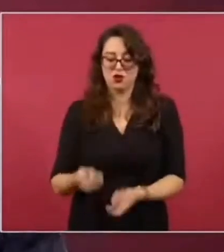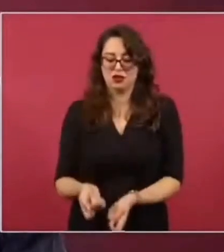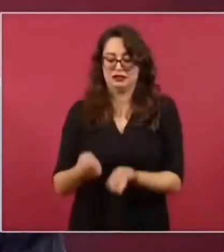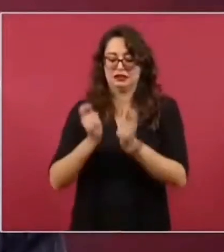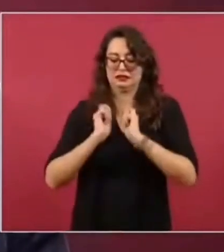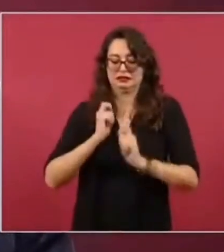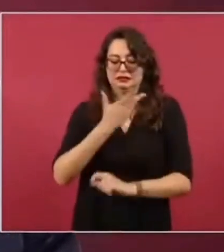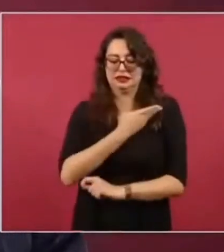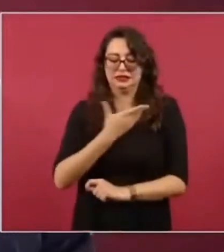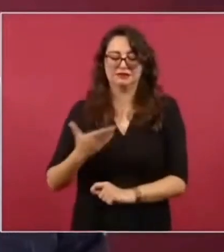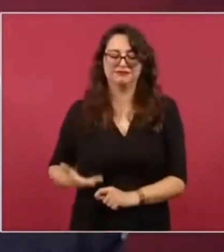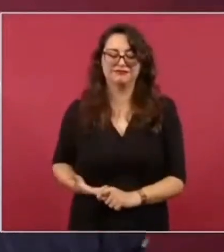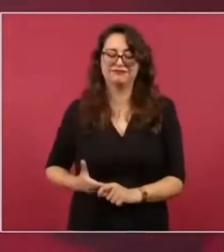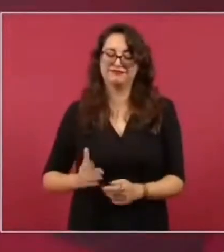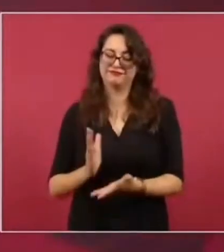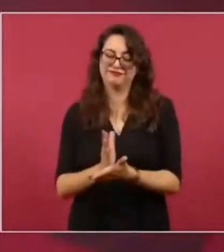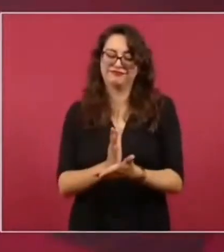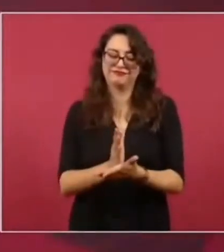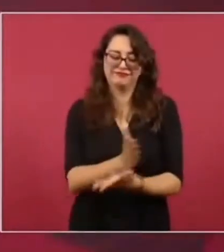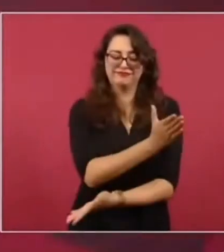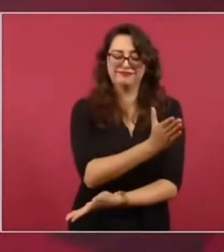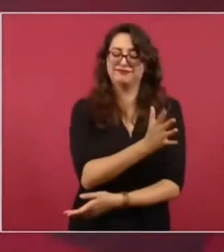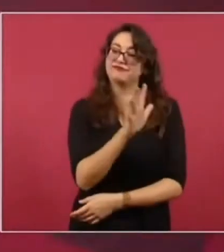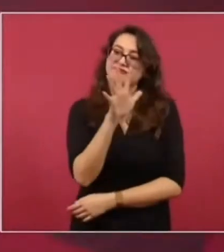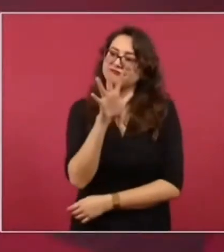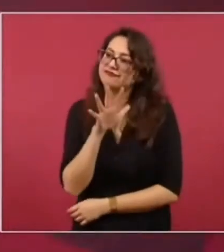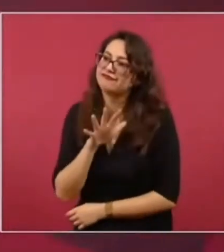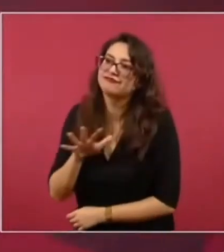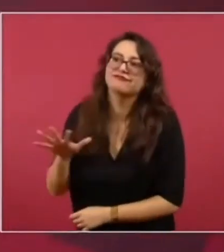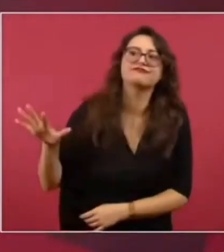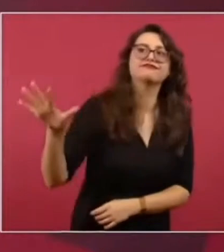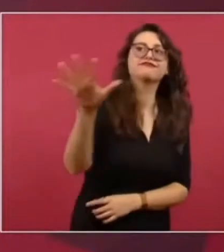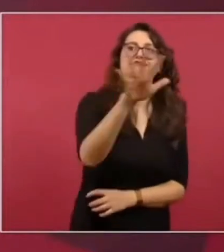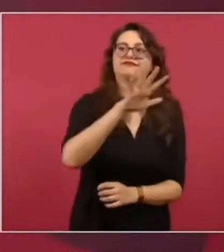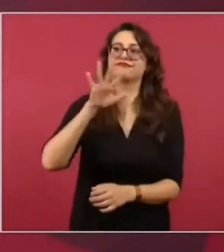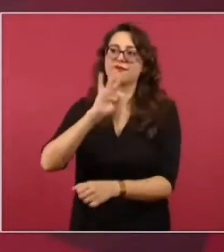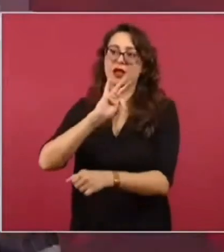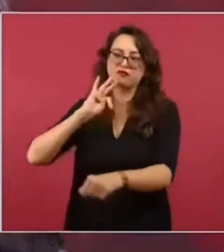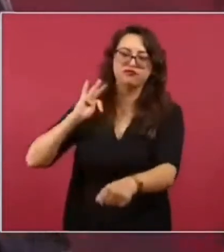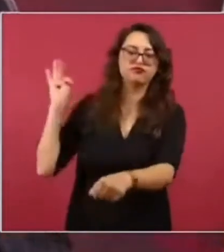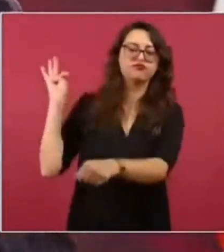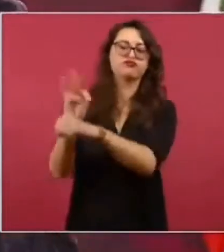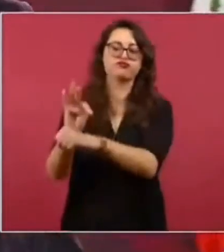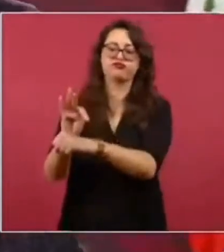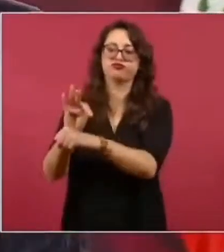y ofrecemos disculpas por las molestias que causan